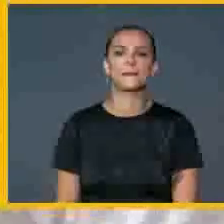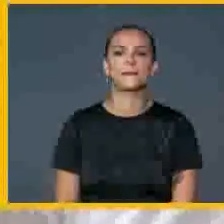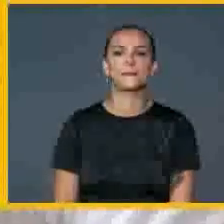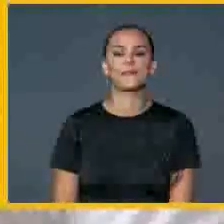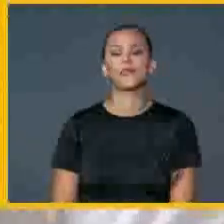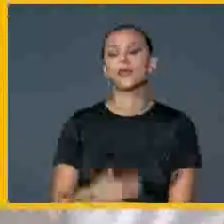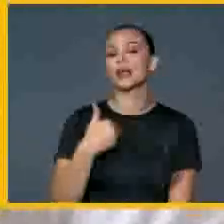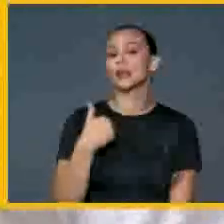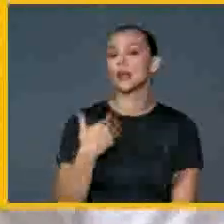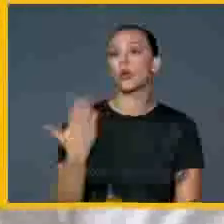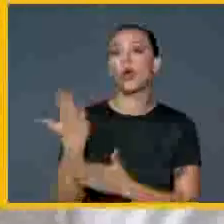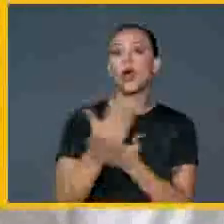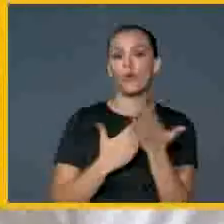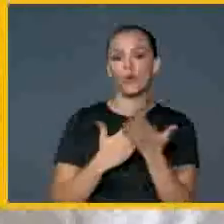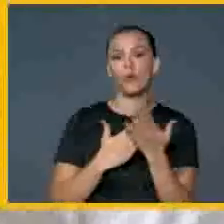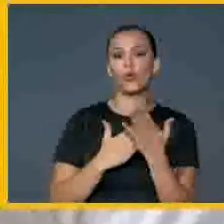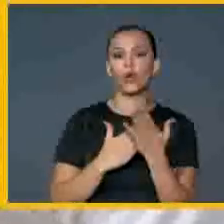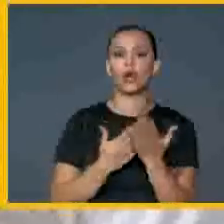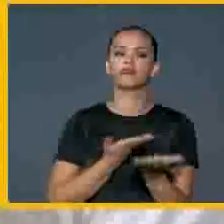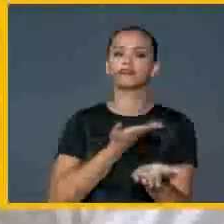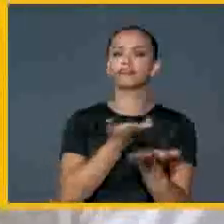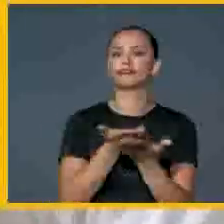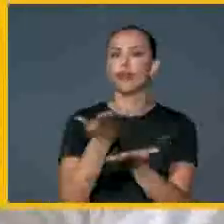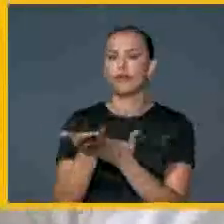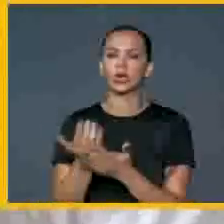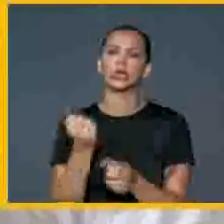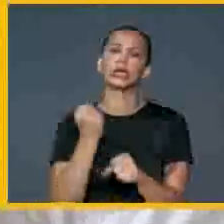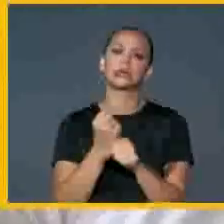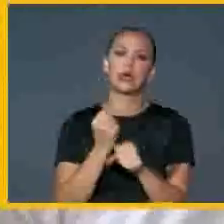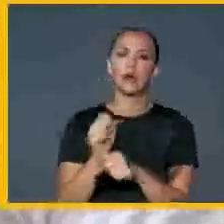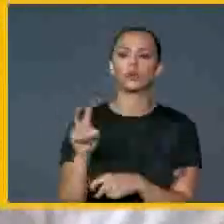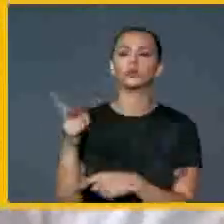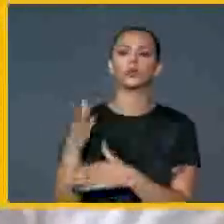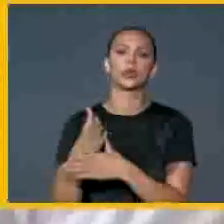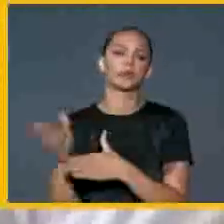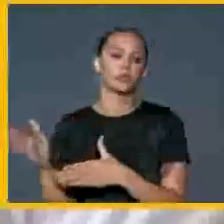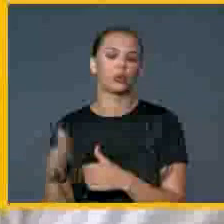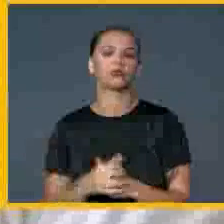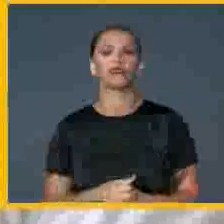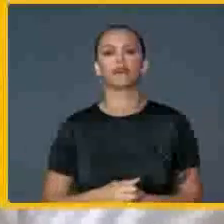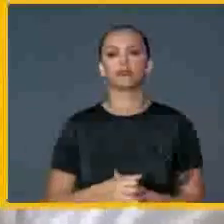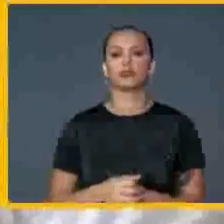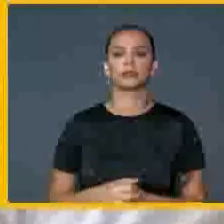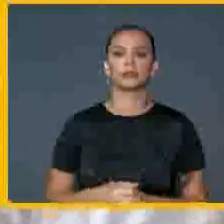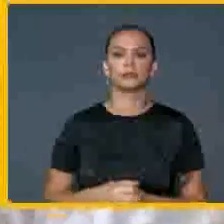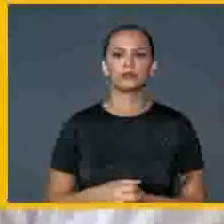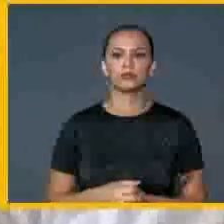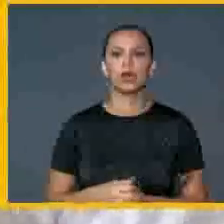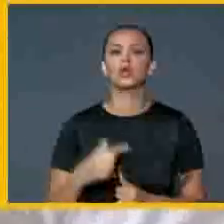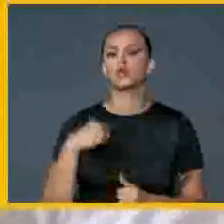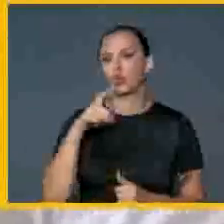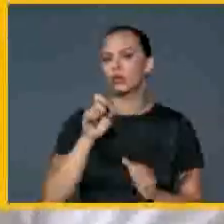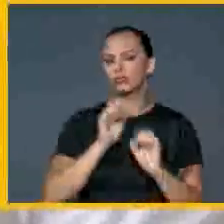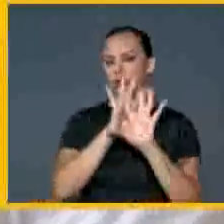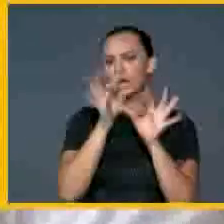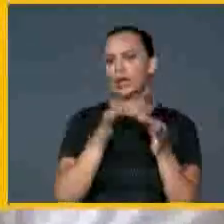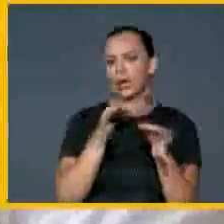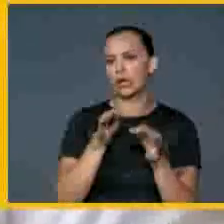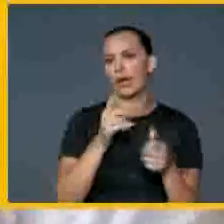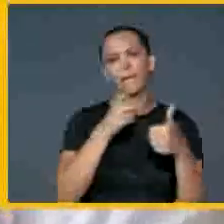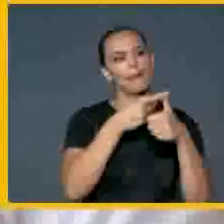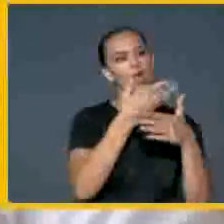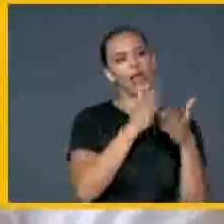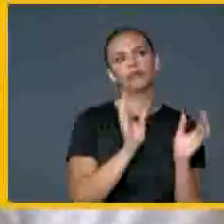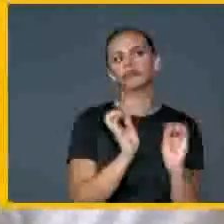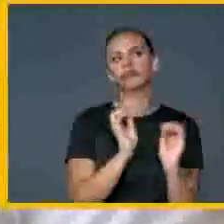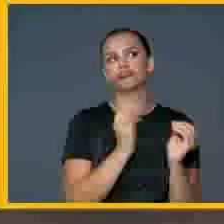He tenido algunas ofertas de trabajo en segunda división, debo ser claro, y en primera